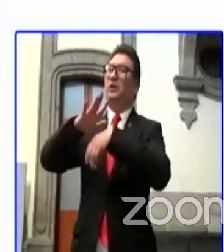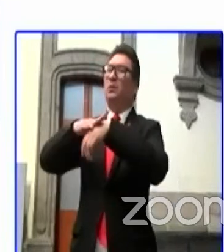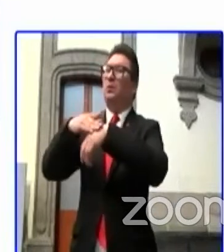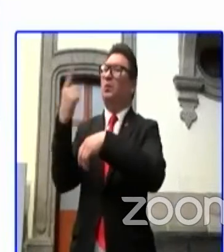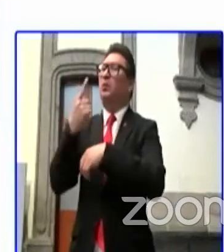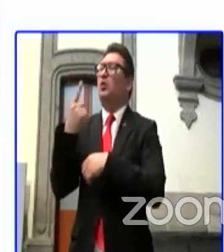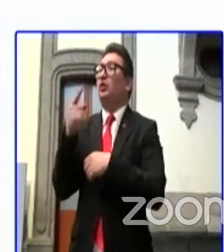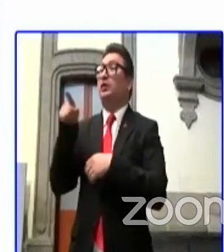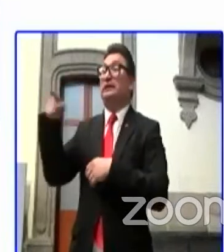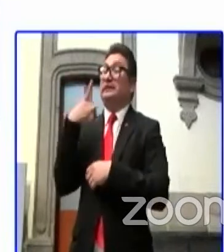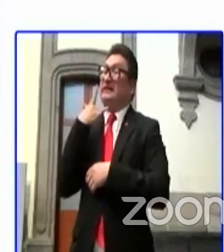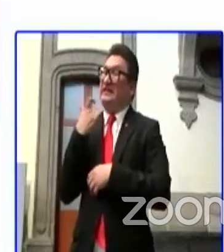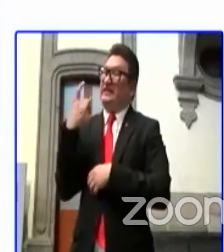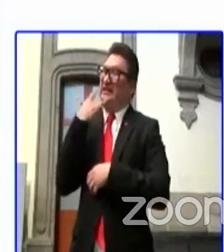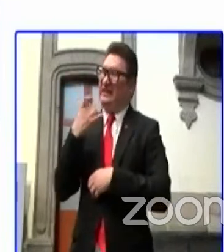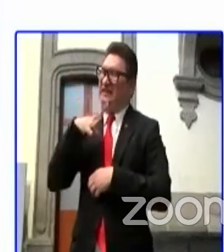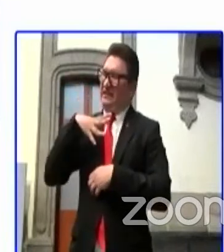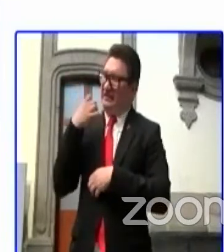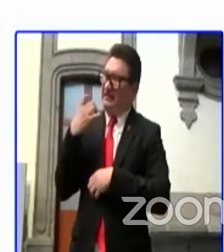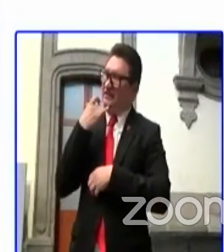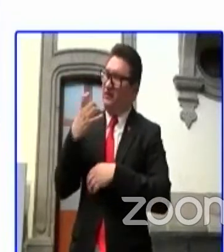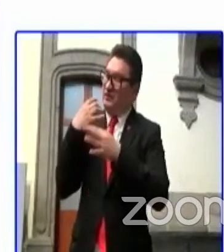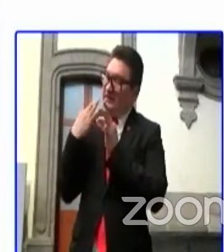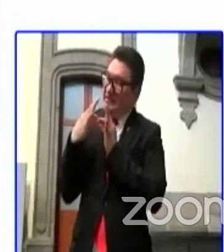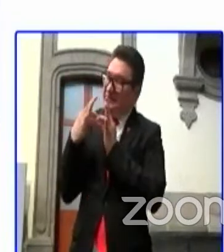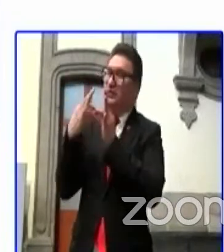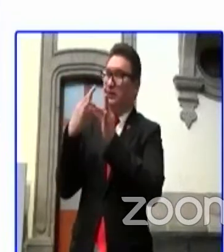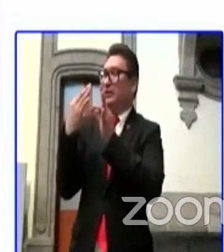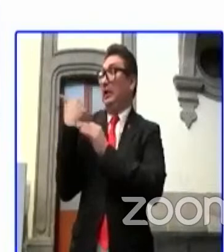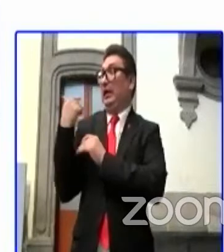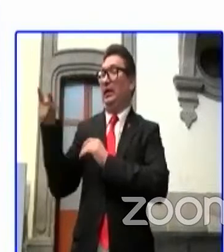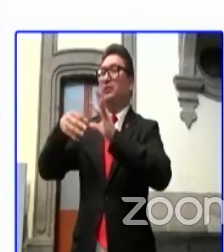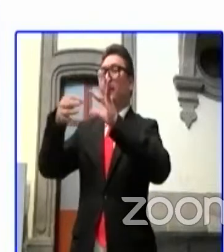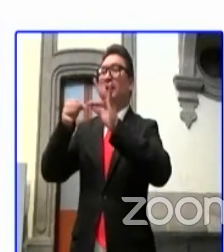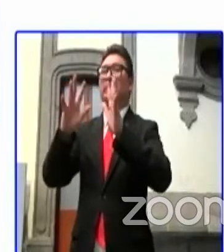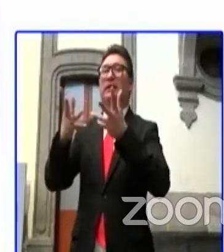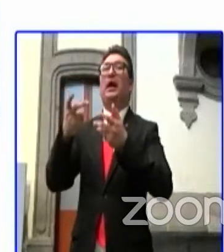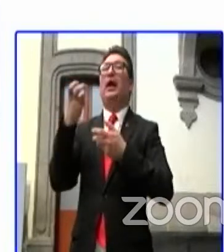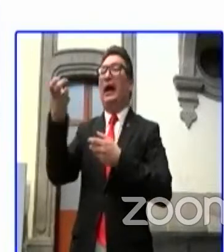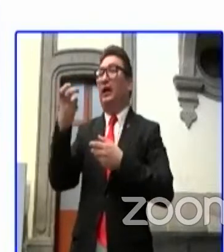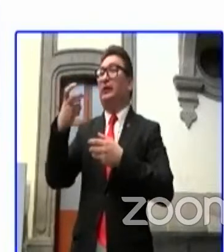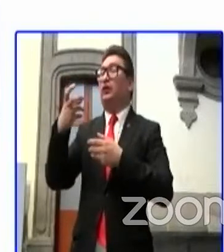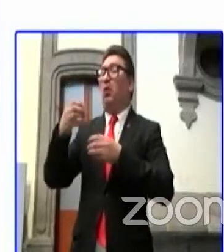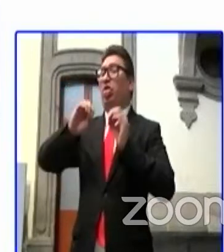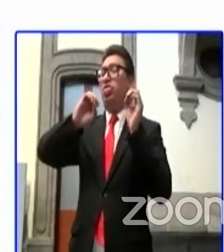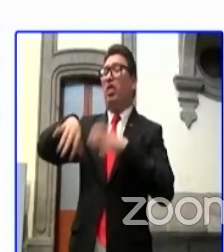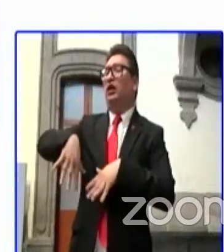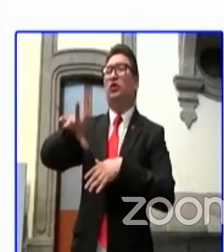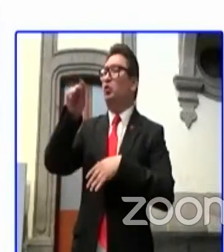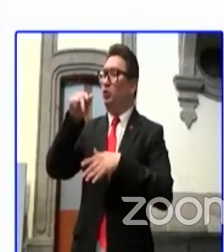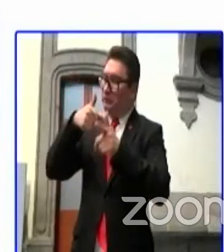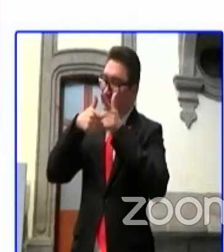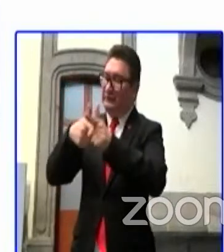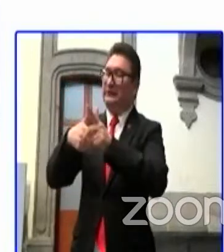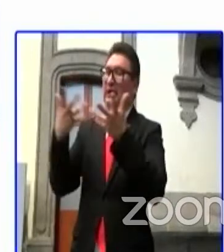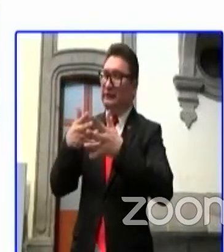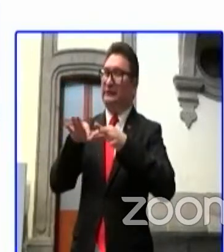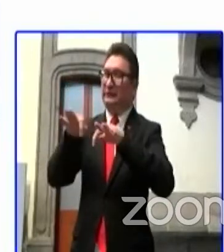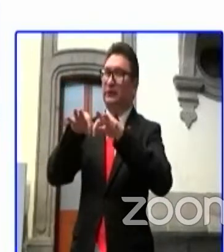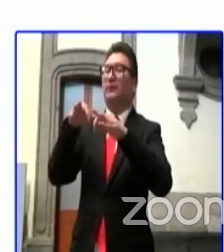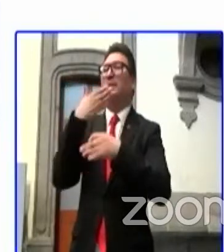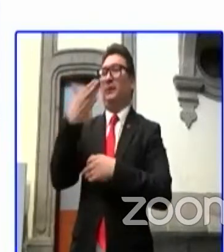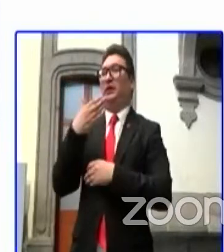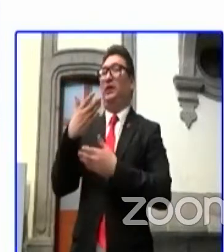enorme esfuerzo y la constancia, como ya han mencionado algunos. No hay que dejar de hacerlo. Y me gustaría recordar en este momento